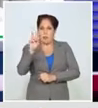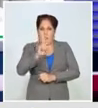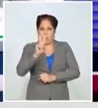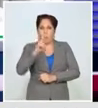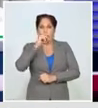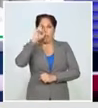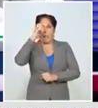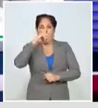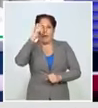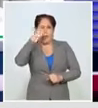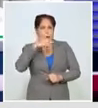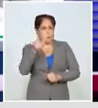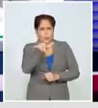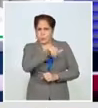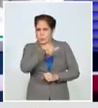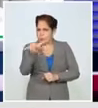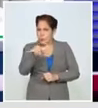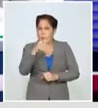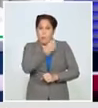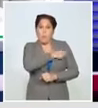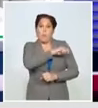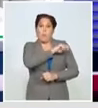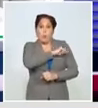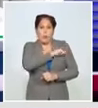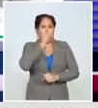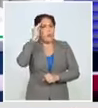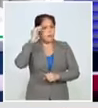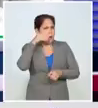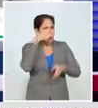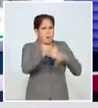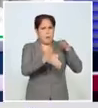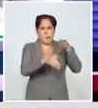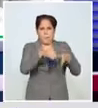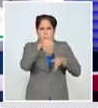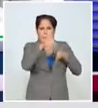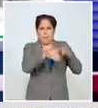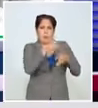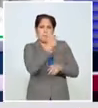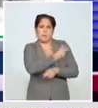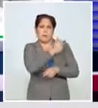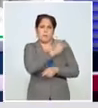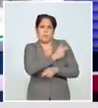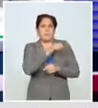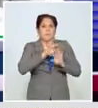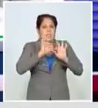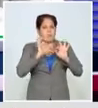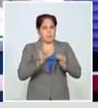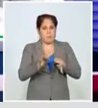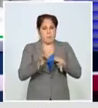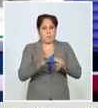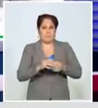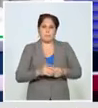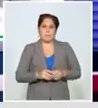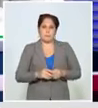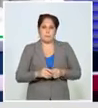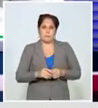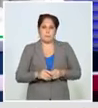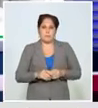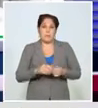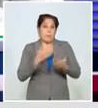Abdala, y nuestro pueblo está asistiendo a los vacunatorios para recibir estos candidatos